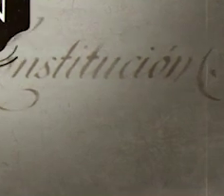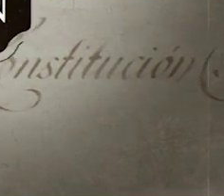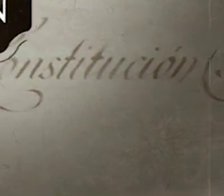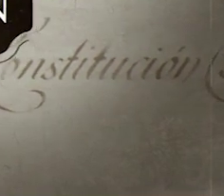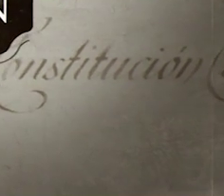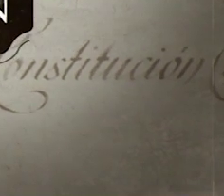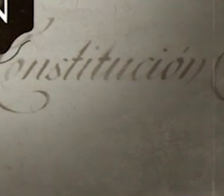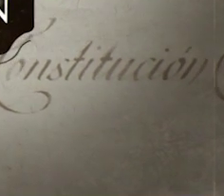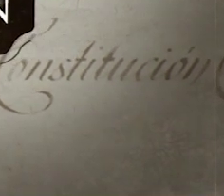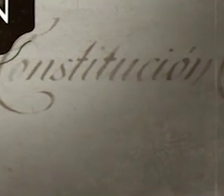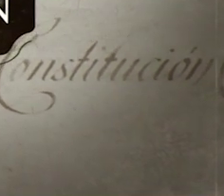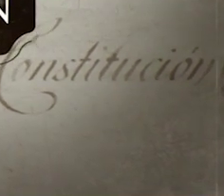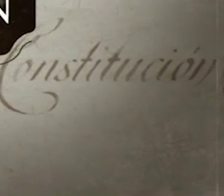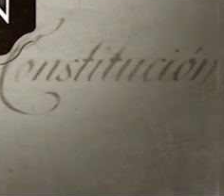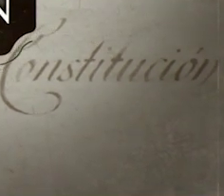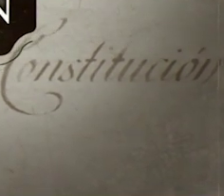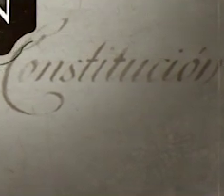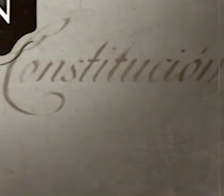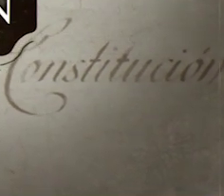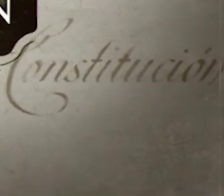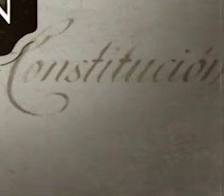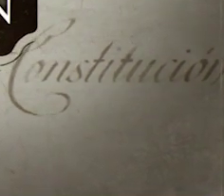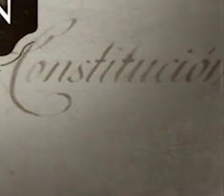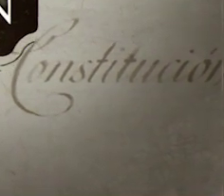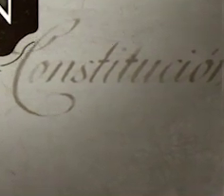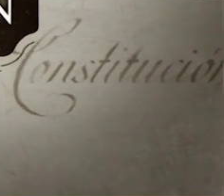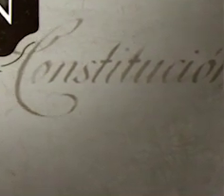Voces de la Constitución.